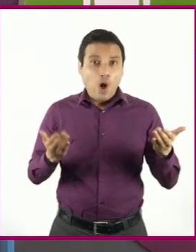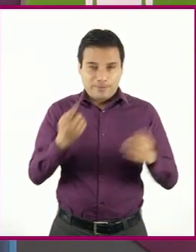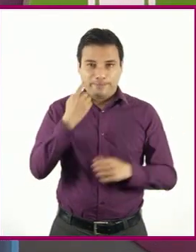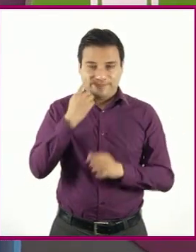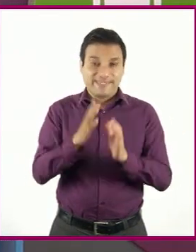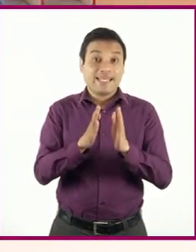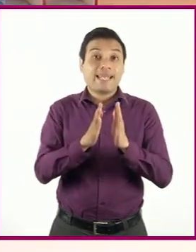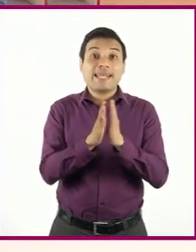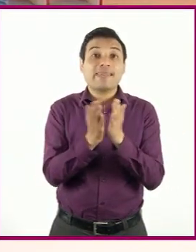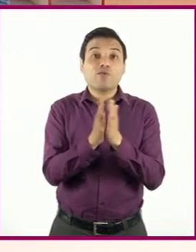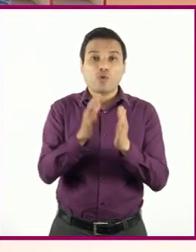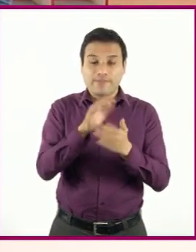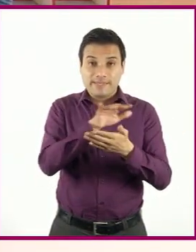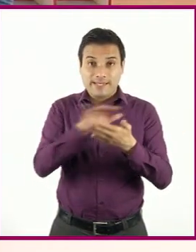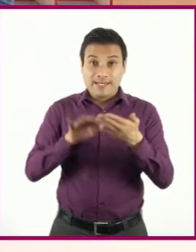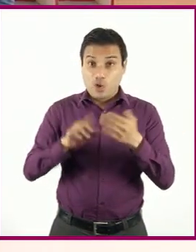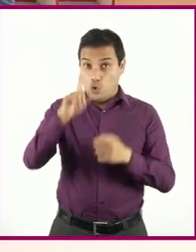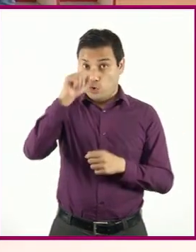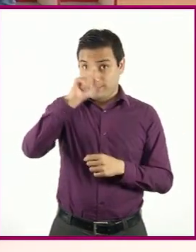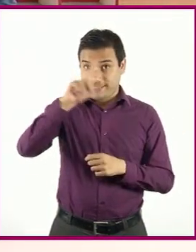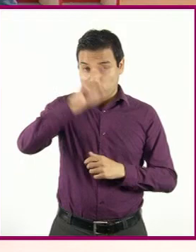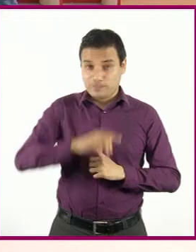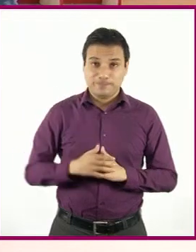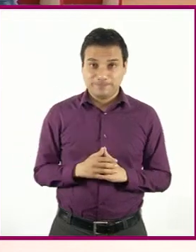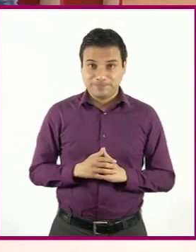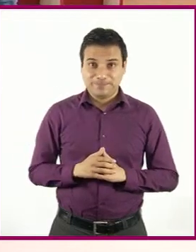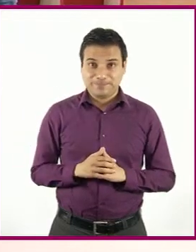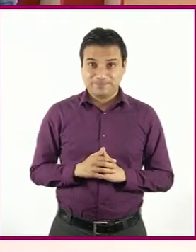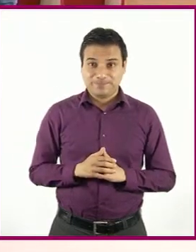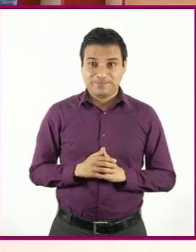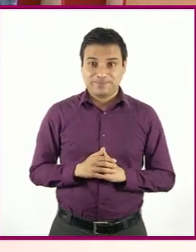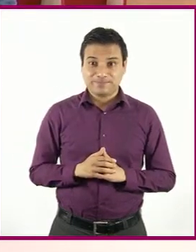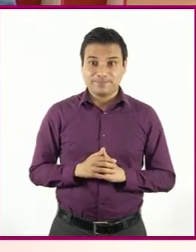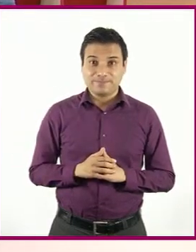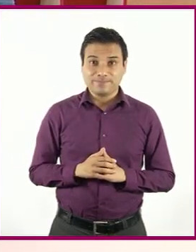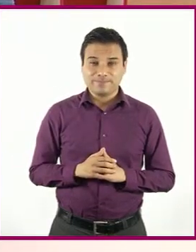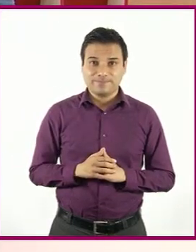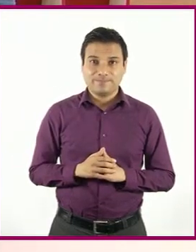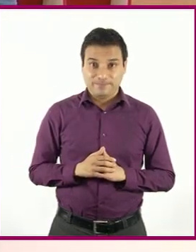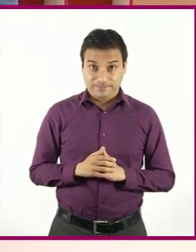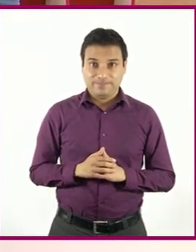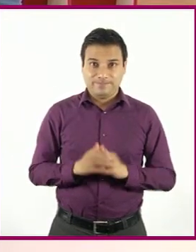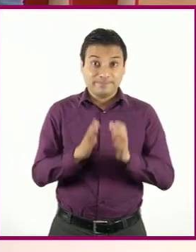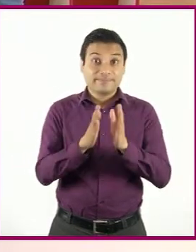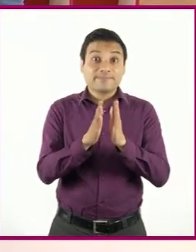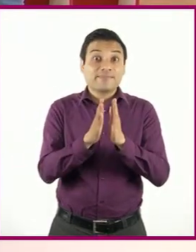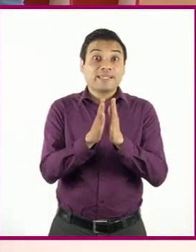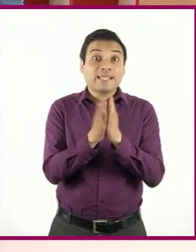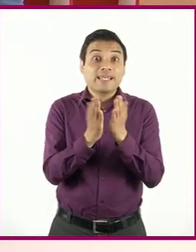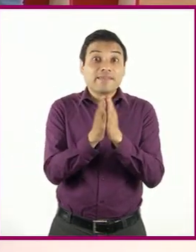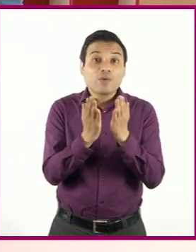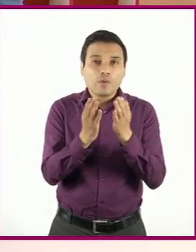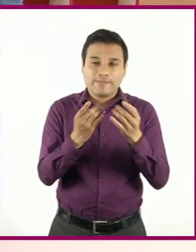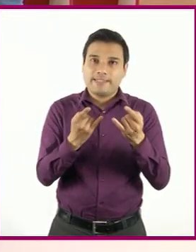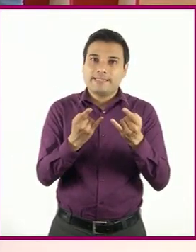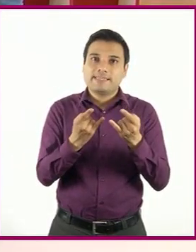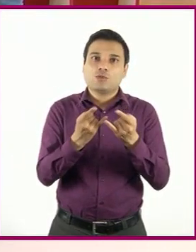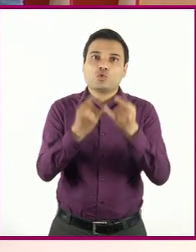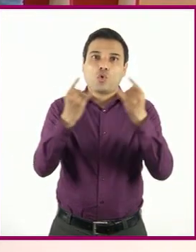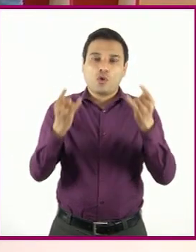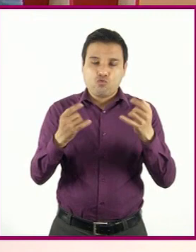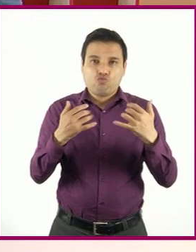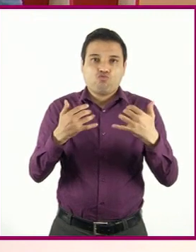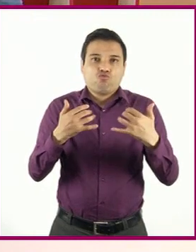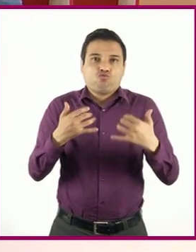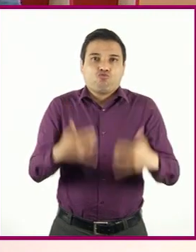lectora. Me parece que en la lectura que nos trae esta sesión, el personaje emplea muchas representaciones técnicas durante sus